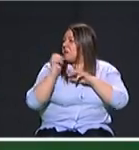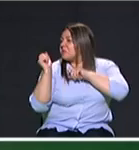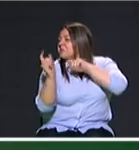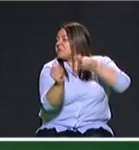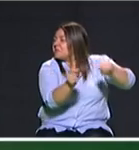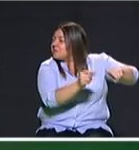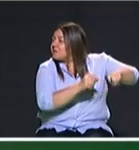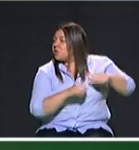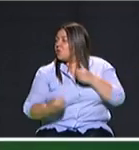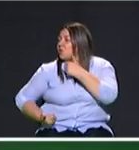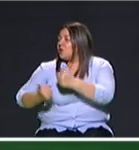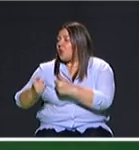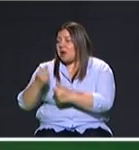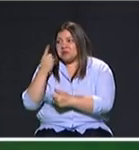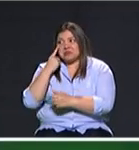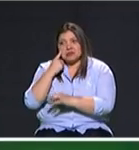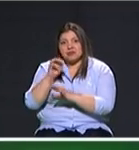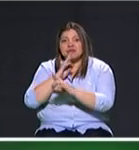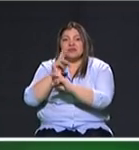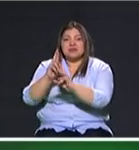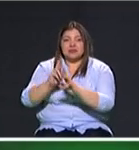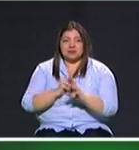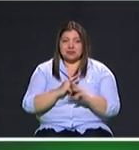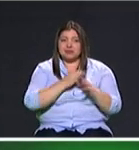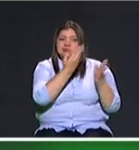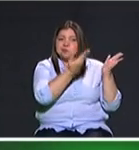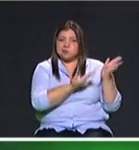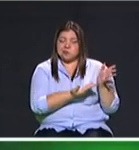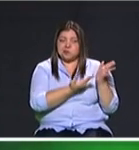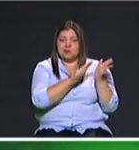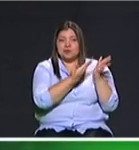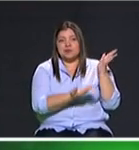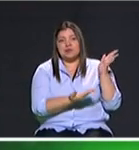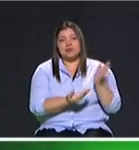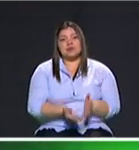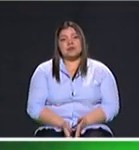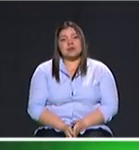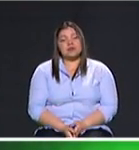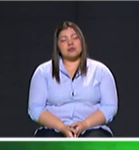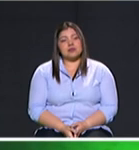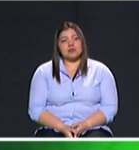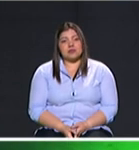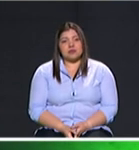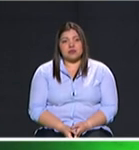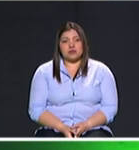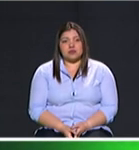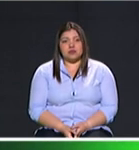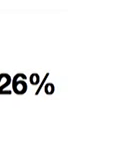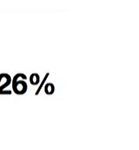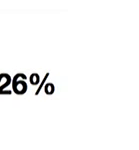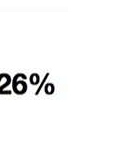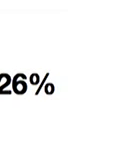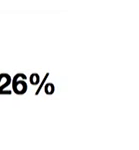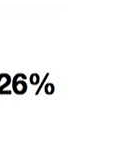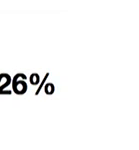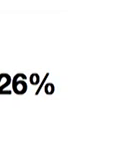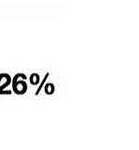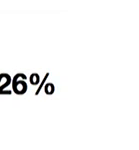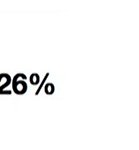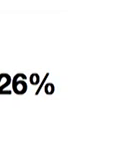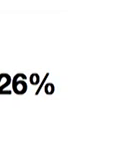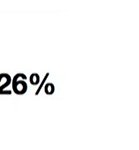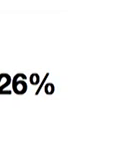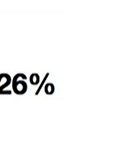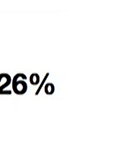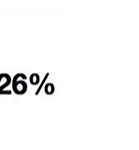candidatos a la alcaldía de medellín y este es el resultado los invitamos a observar la pantalla se les preguntó por aumentar créditos en el banco de las oportunidades